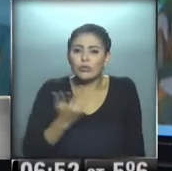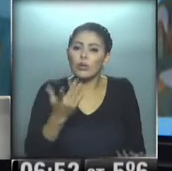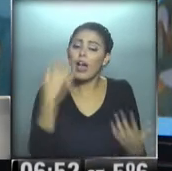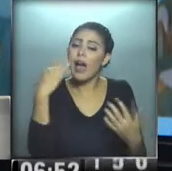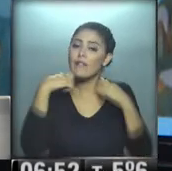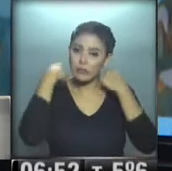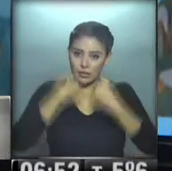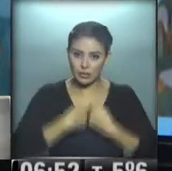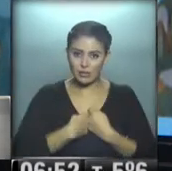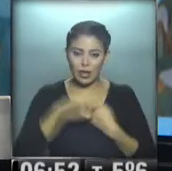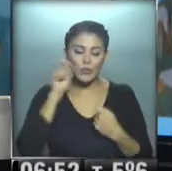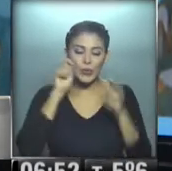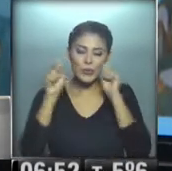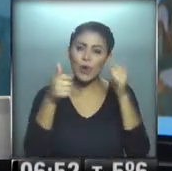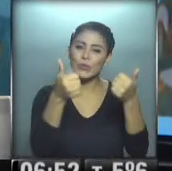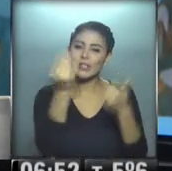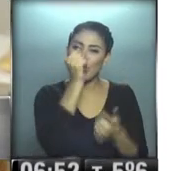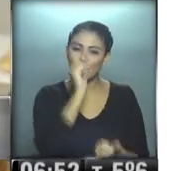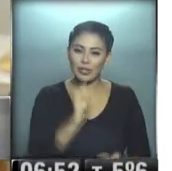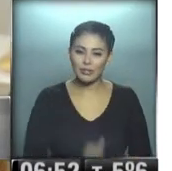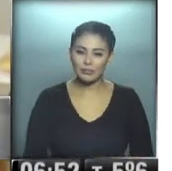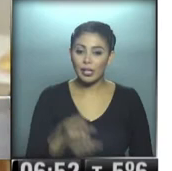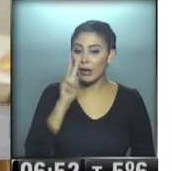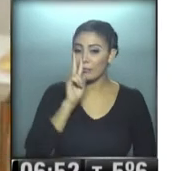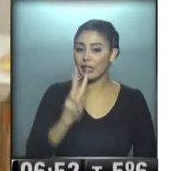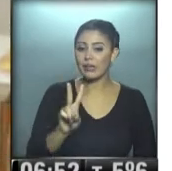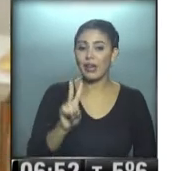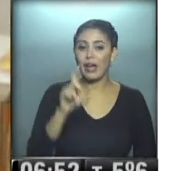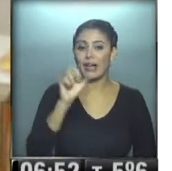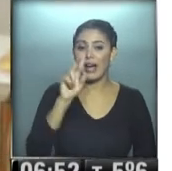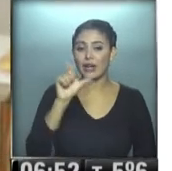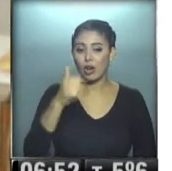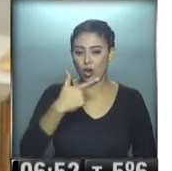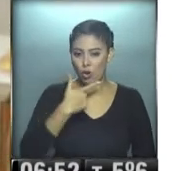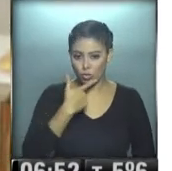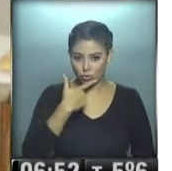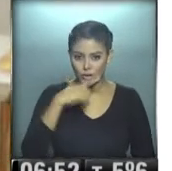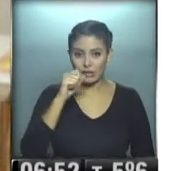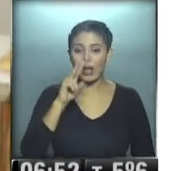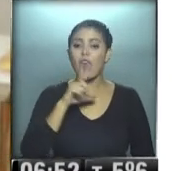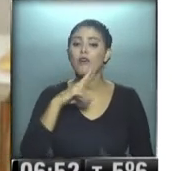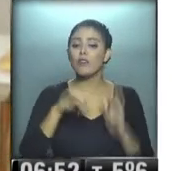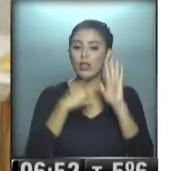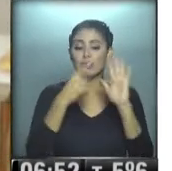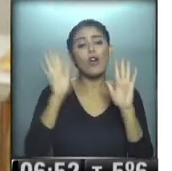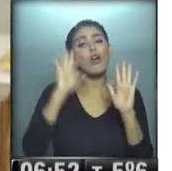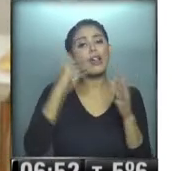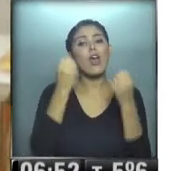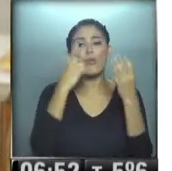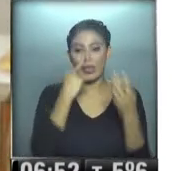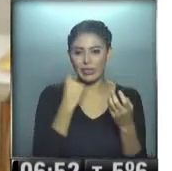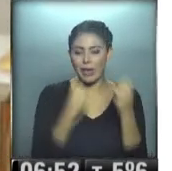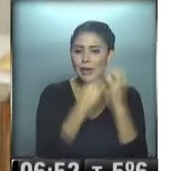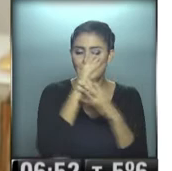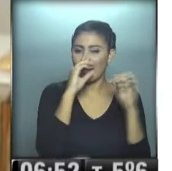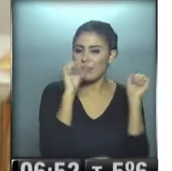Abríguense, queridas. Besazos. Buen fin de semana. Y ahí aparece en escena Carlos Daniel Calvo. Hola, Nadia. Buen día. Las mañanas